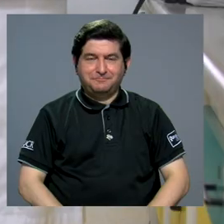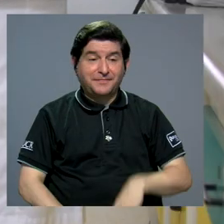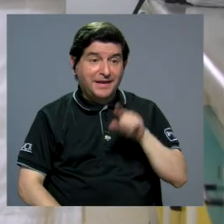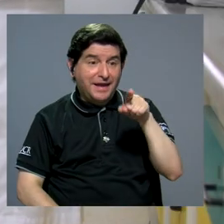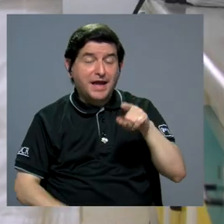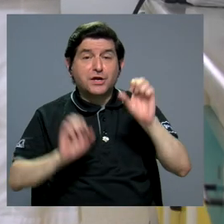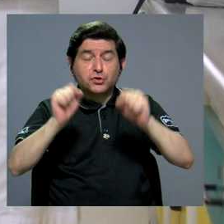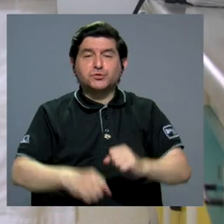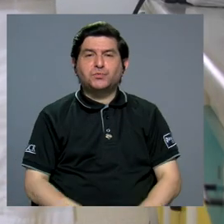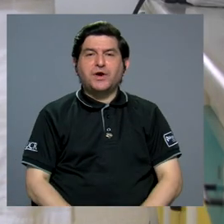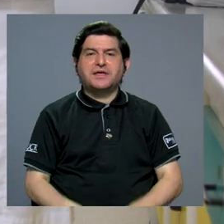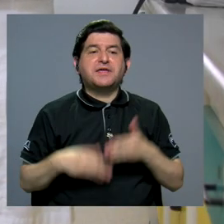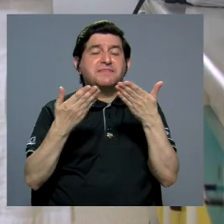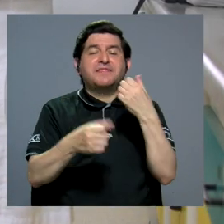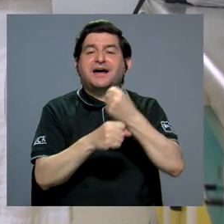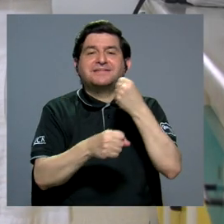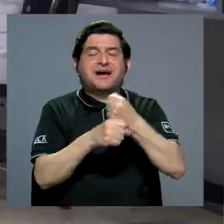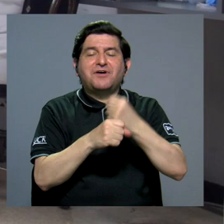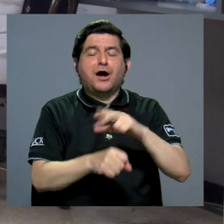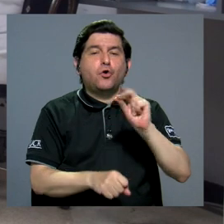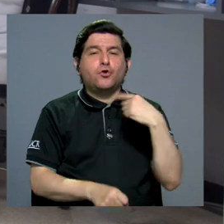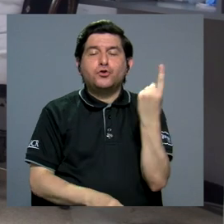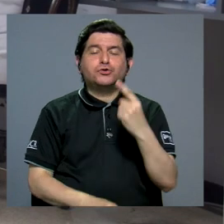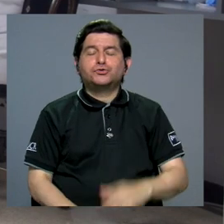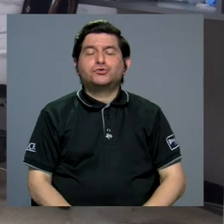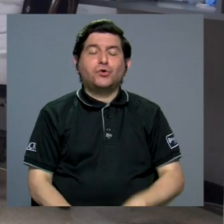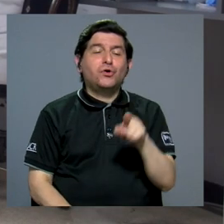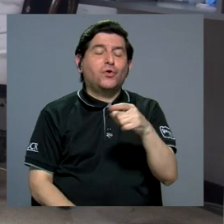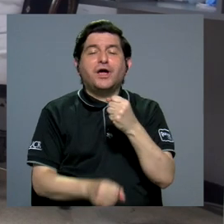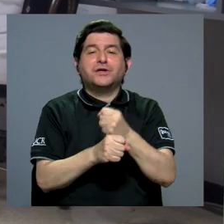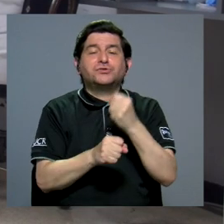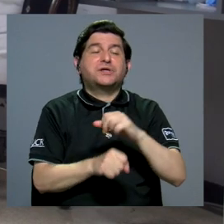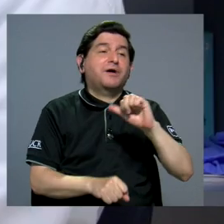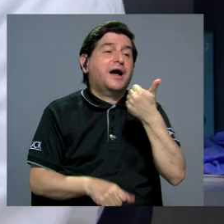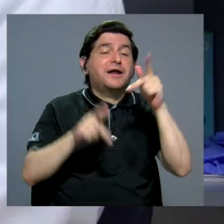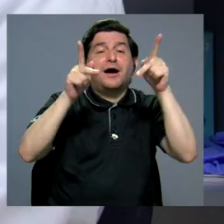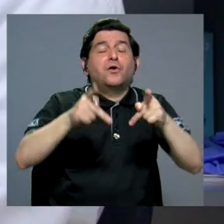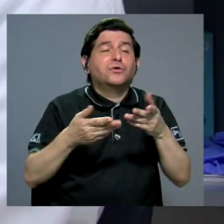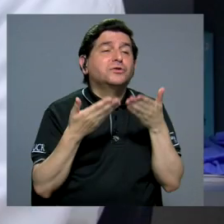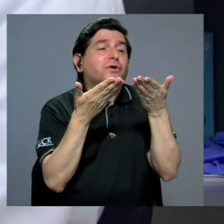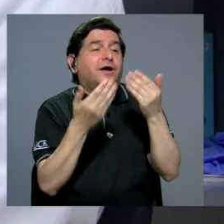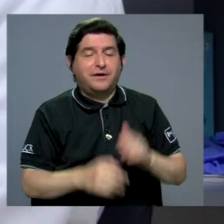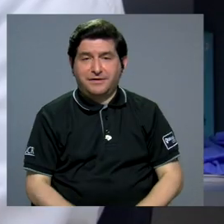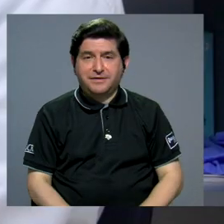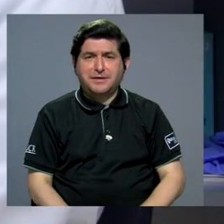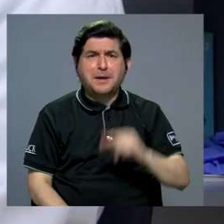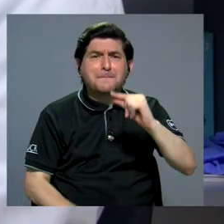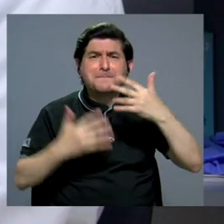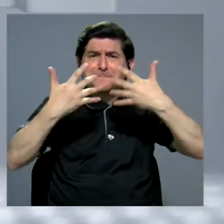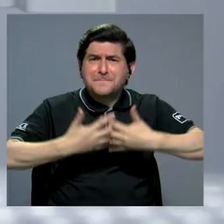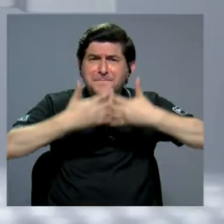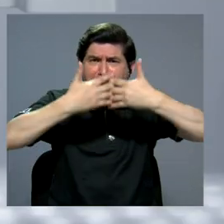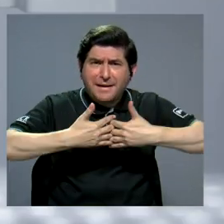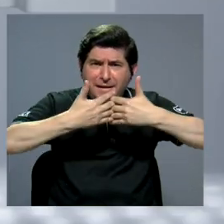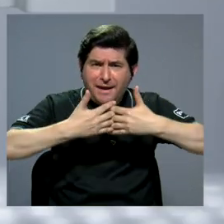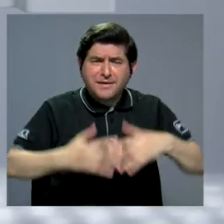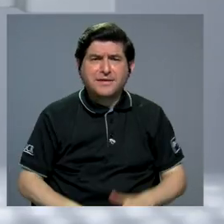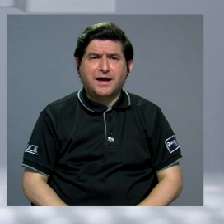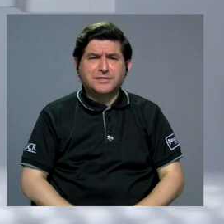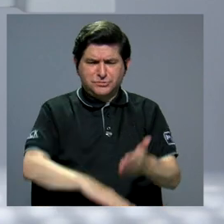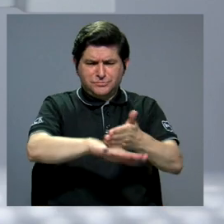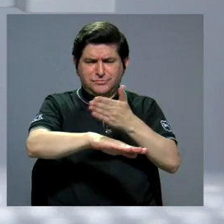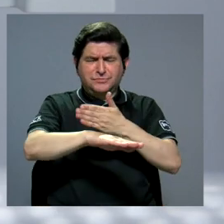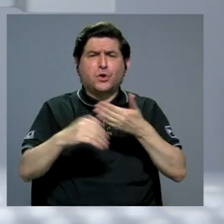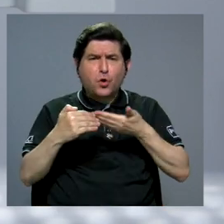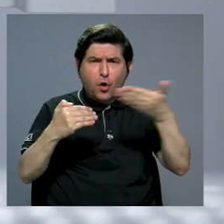se vuelvan empleadoras y no empleados o empleadas. También pequeñas empresas para